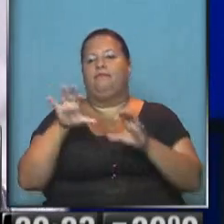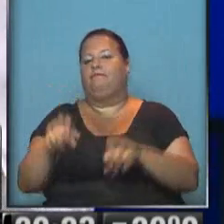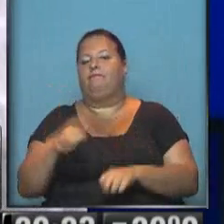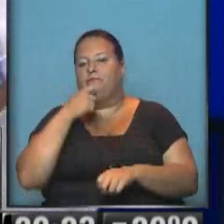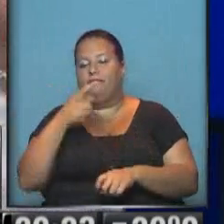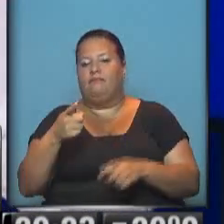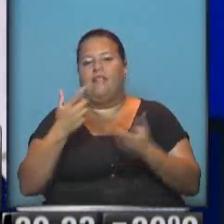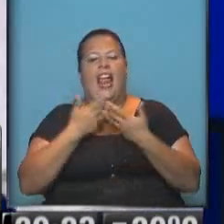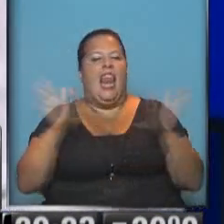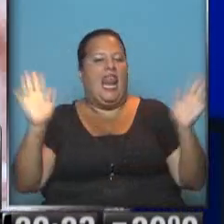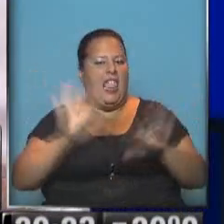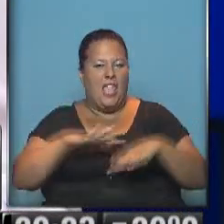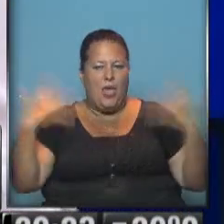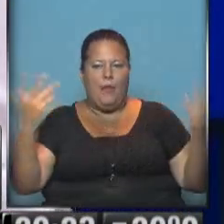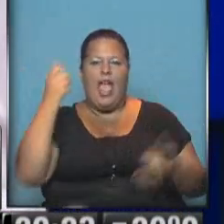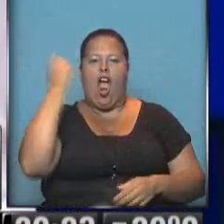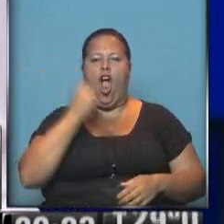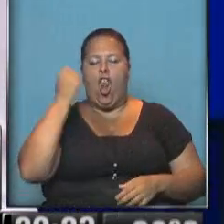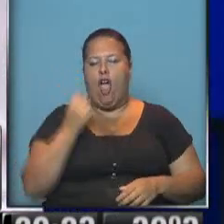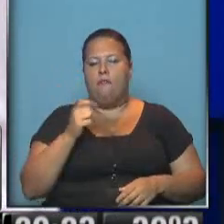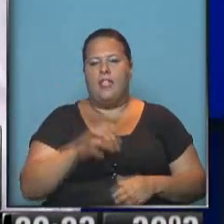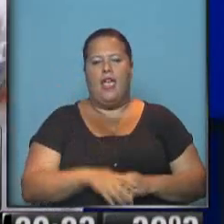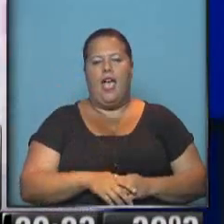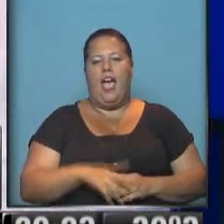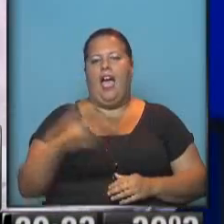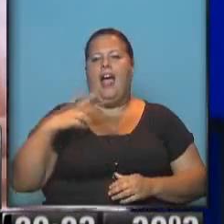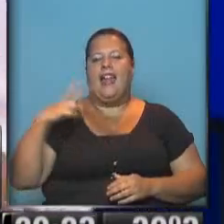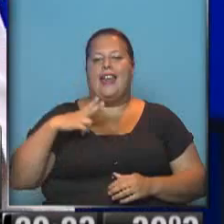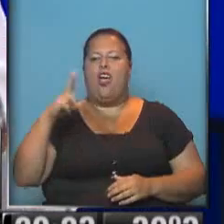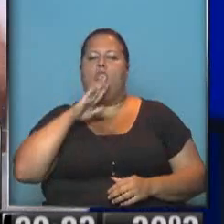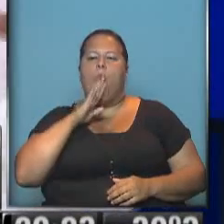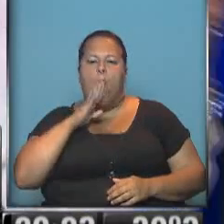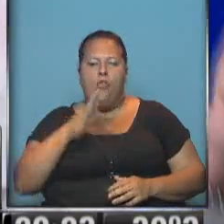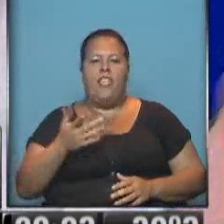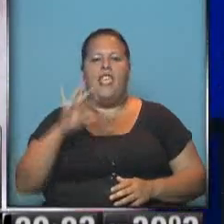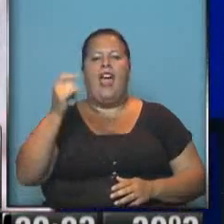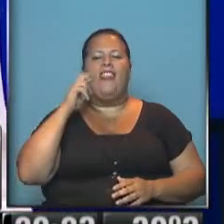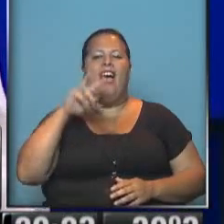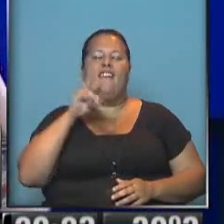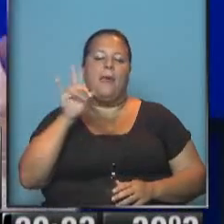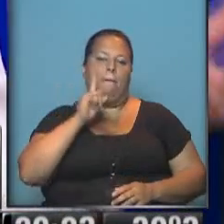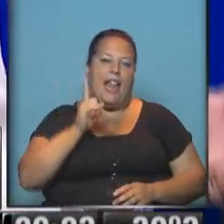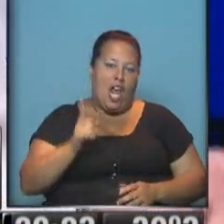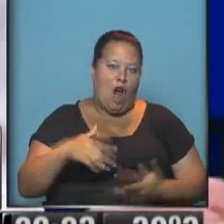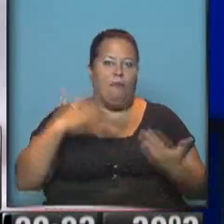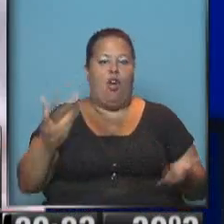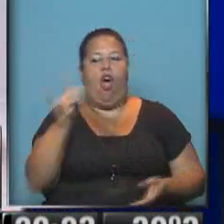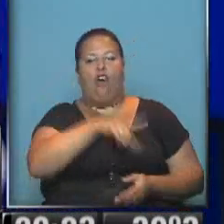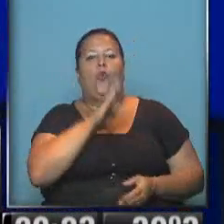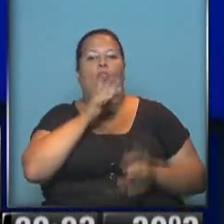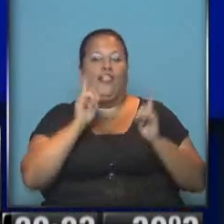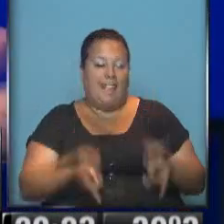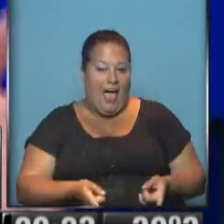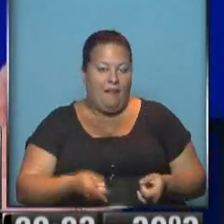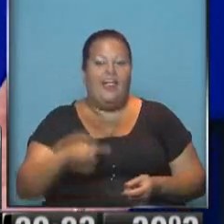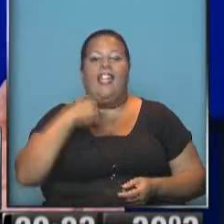el libertinaje de la riqueza judía, David era un peligro por esto, sí. Helvar también era judío, y